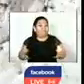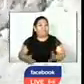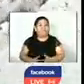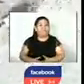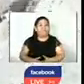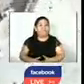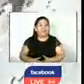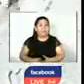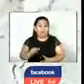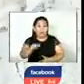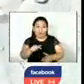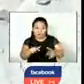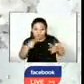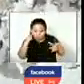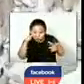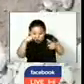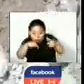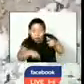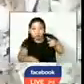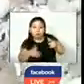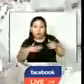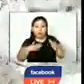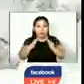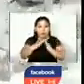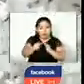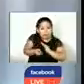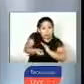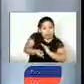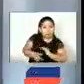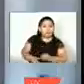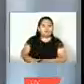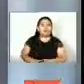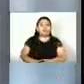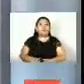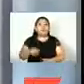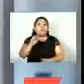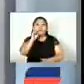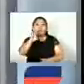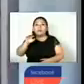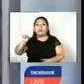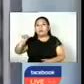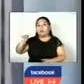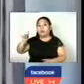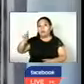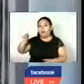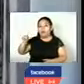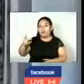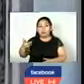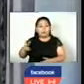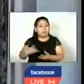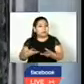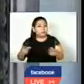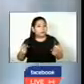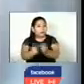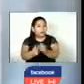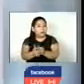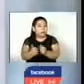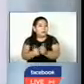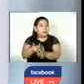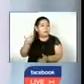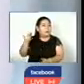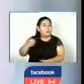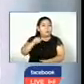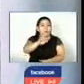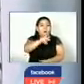está el hoyo más para la parte de mi casa entonces por su parte anda habría solucionado el problema hace unos cuatro